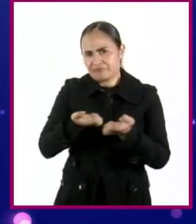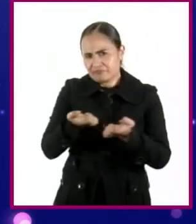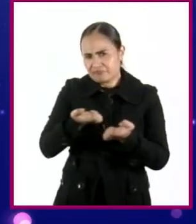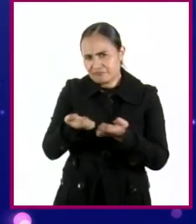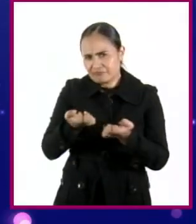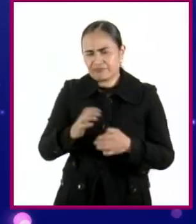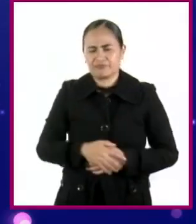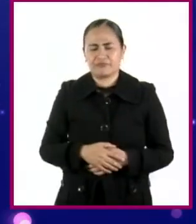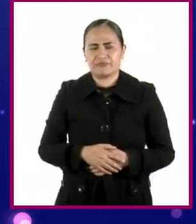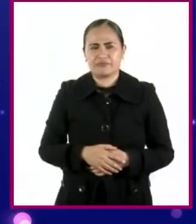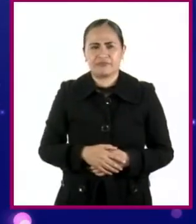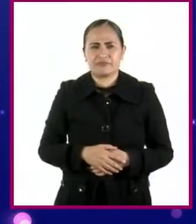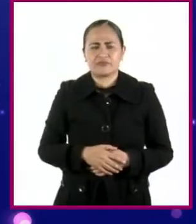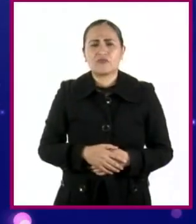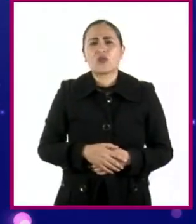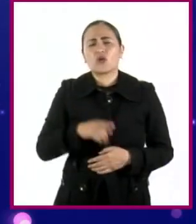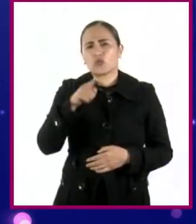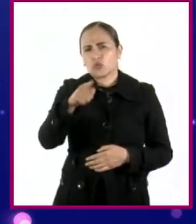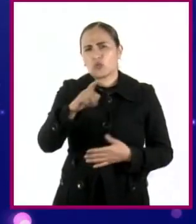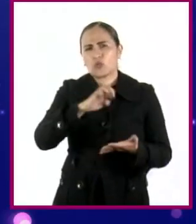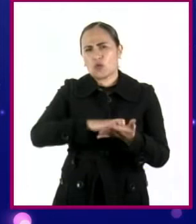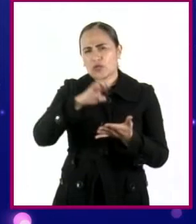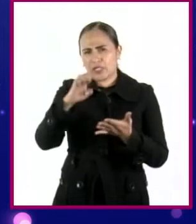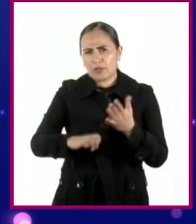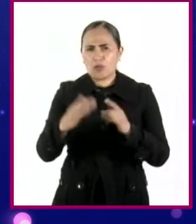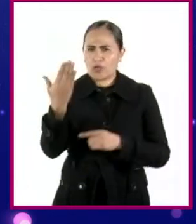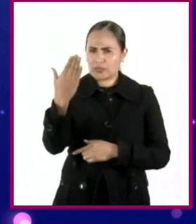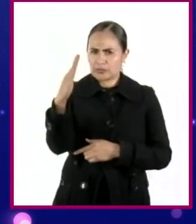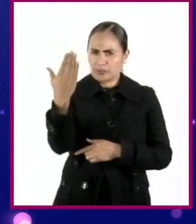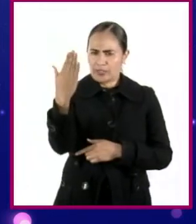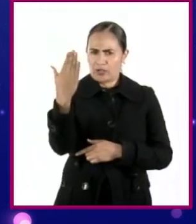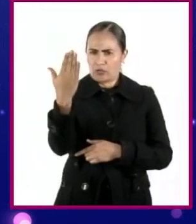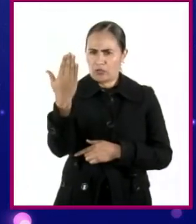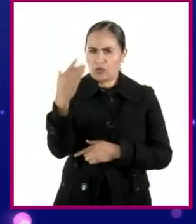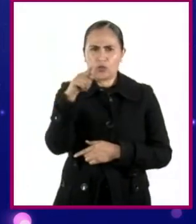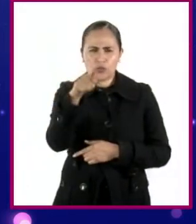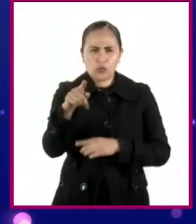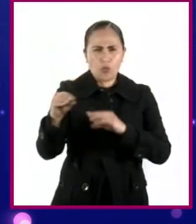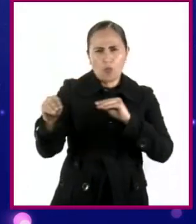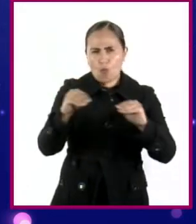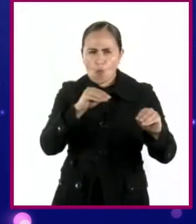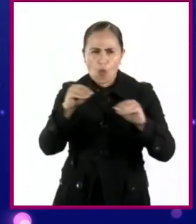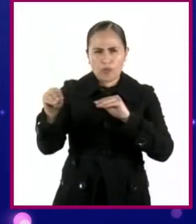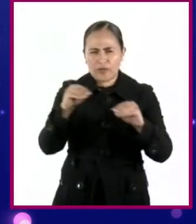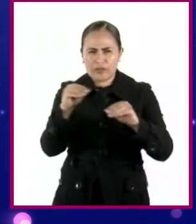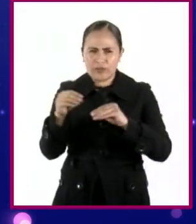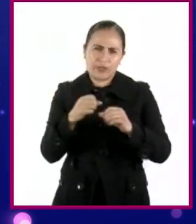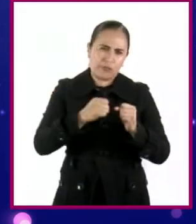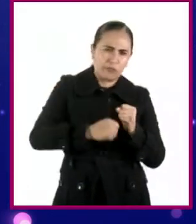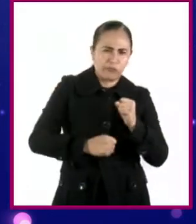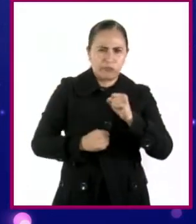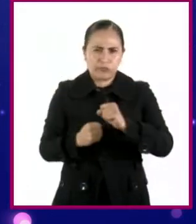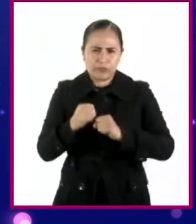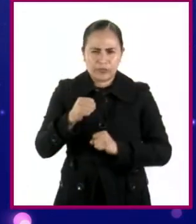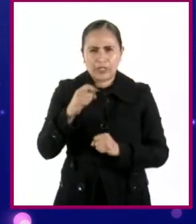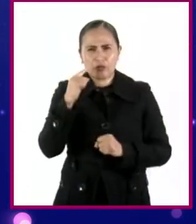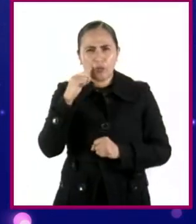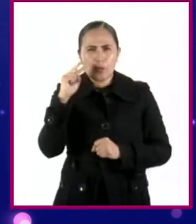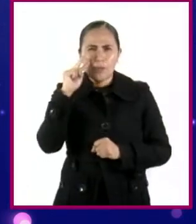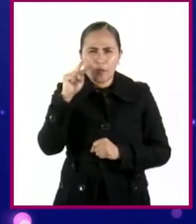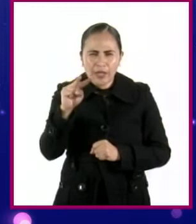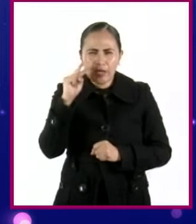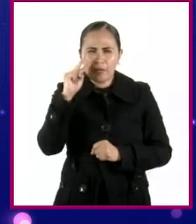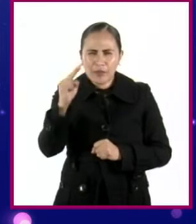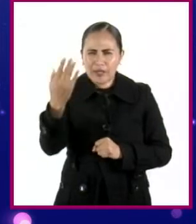puedes estar enfrente, por ejemplo, de un espejo, moviéndote y observando estos movimientos que tú vas